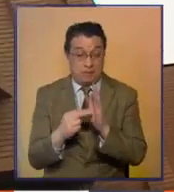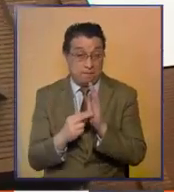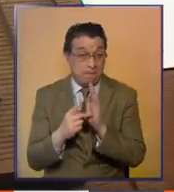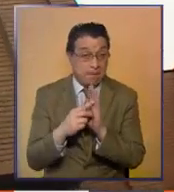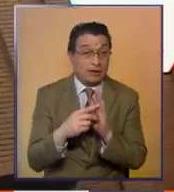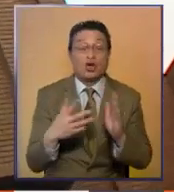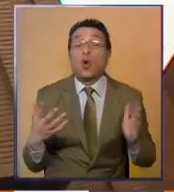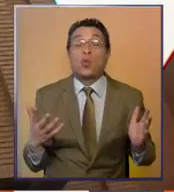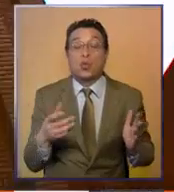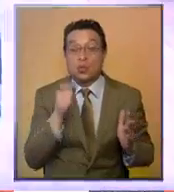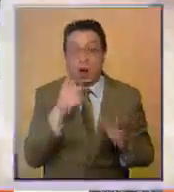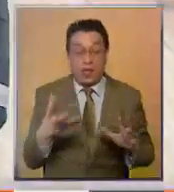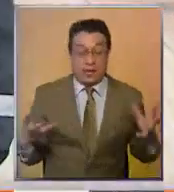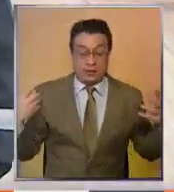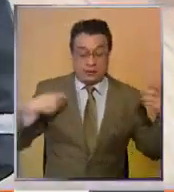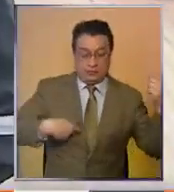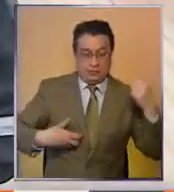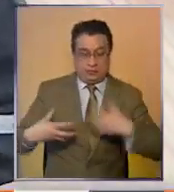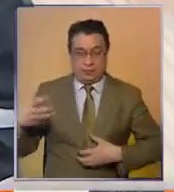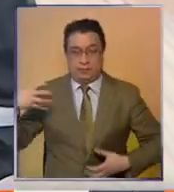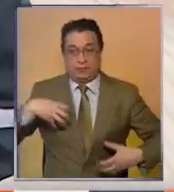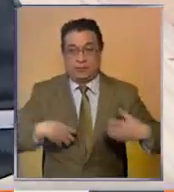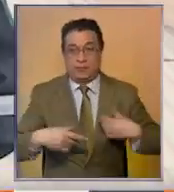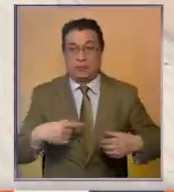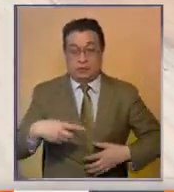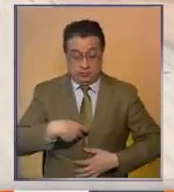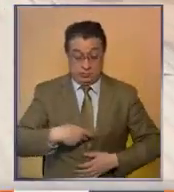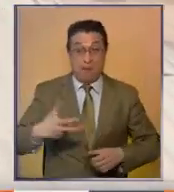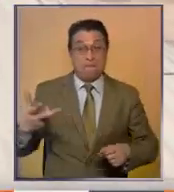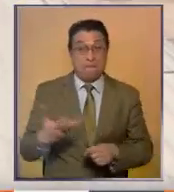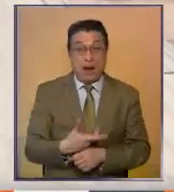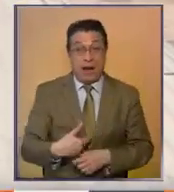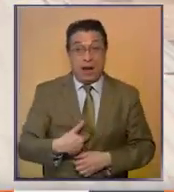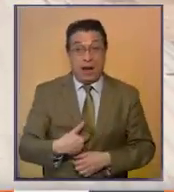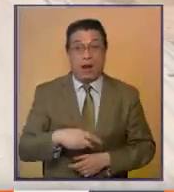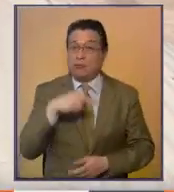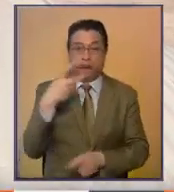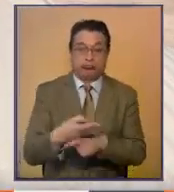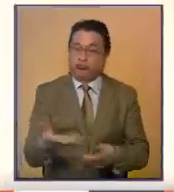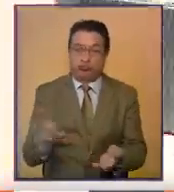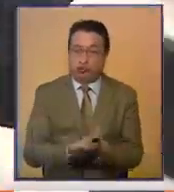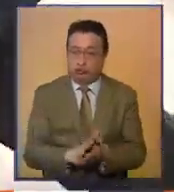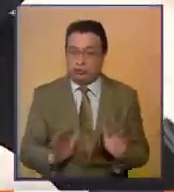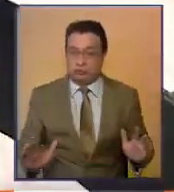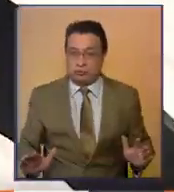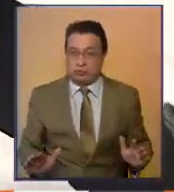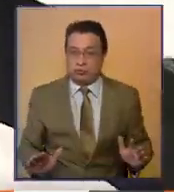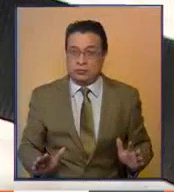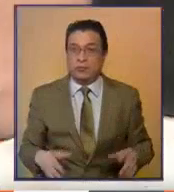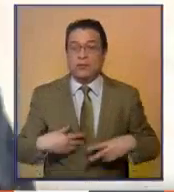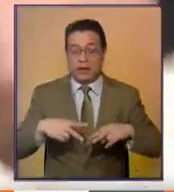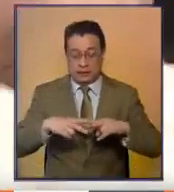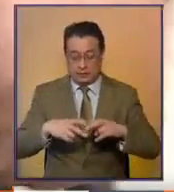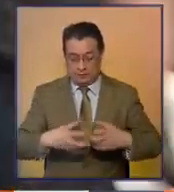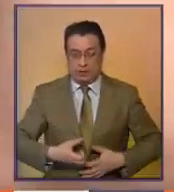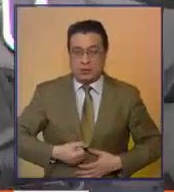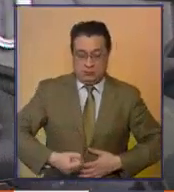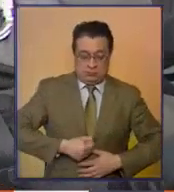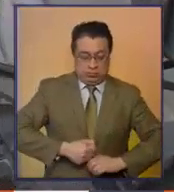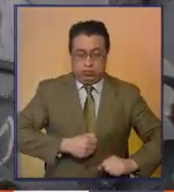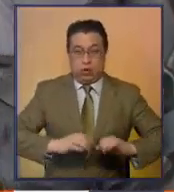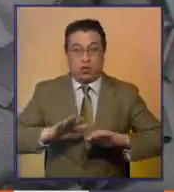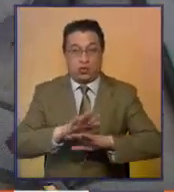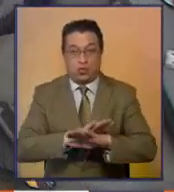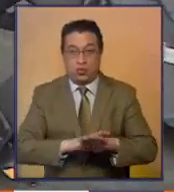es equipamiento. Si esto está mal puesto, no la contamos. Ese es el tema. Revisa sus equipos con cuidado y